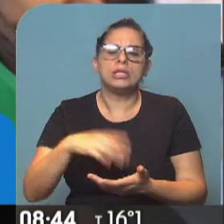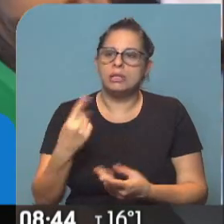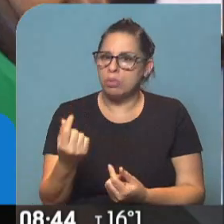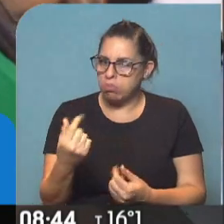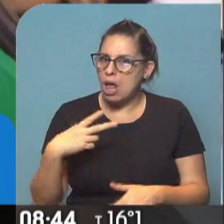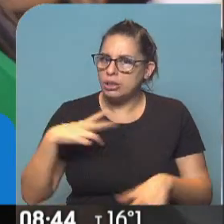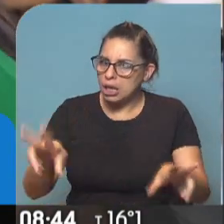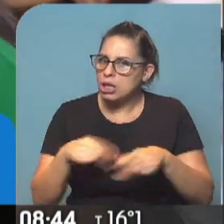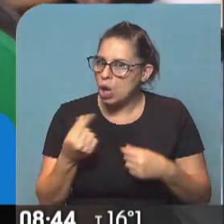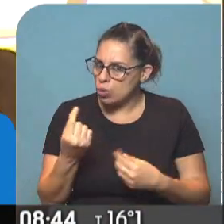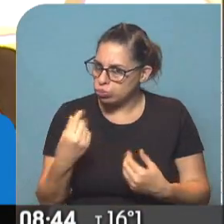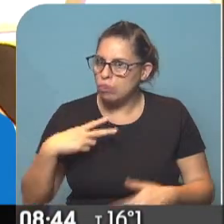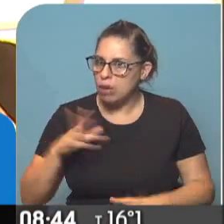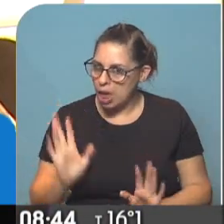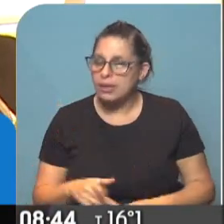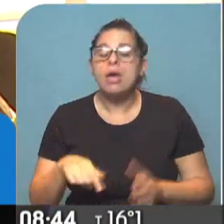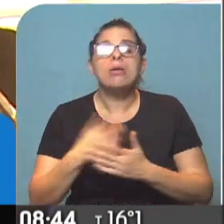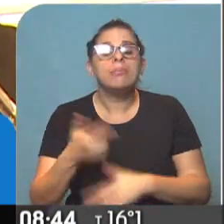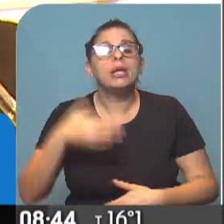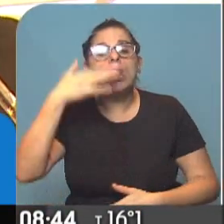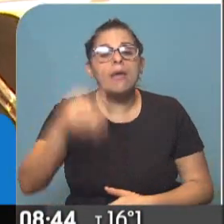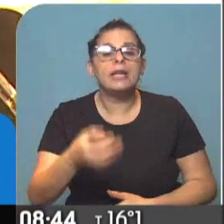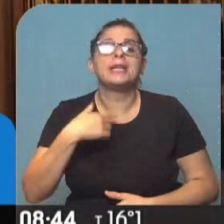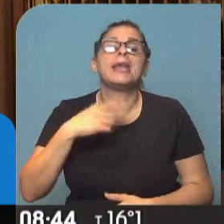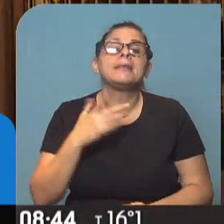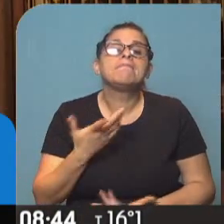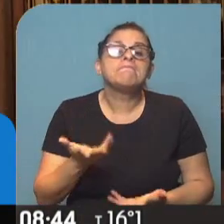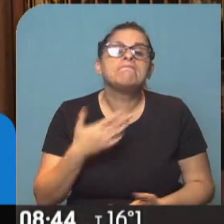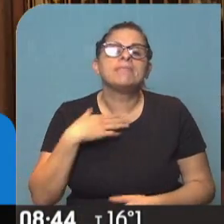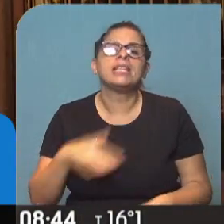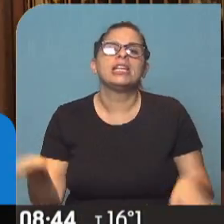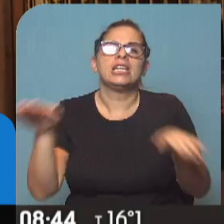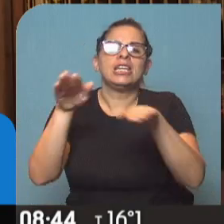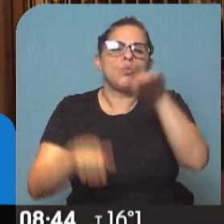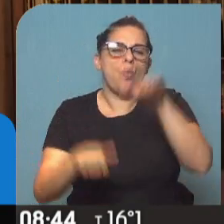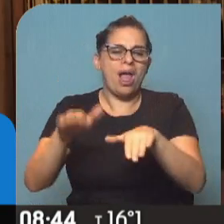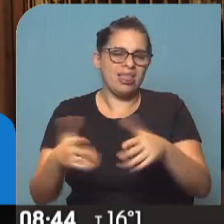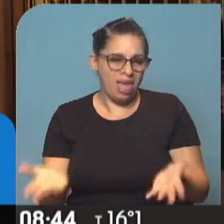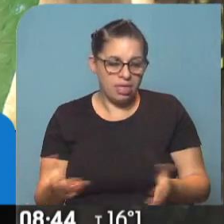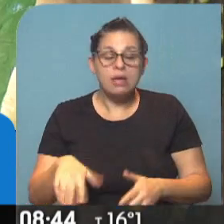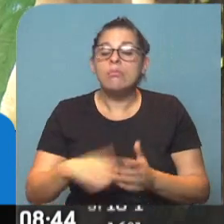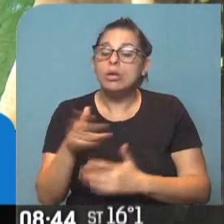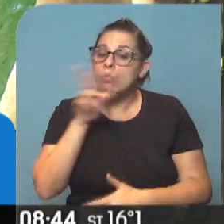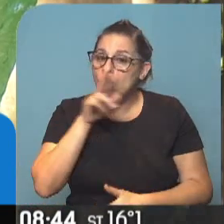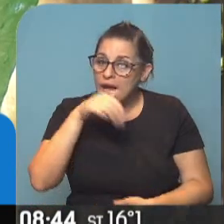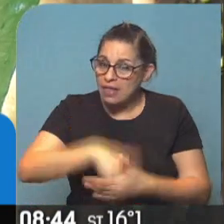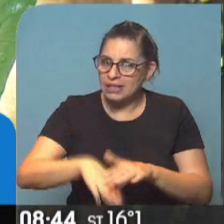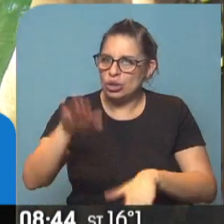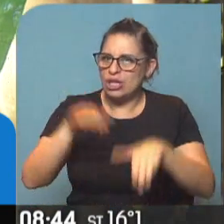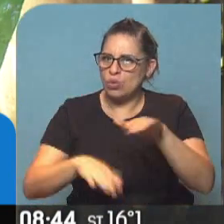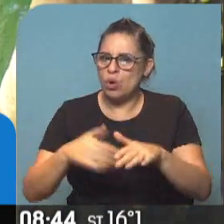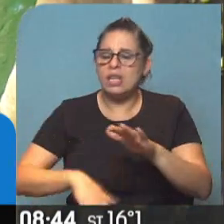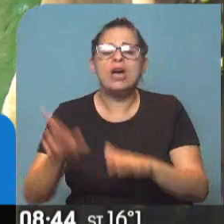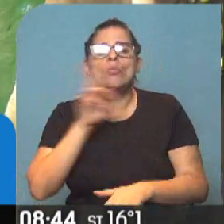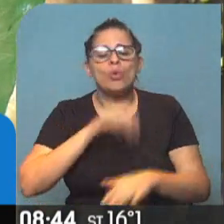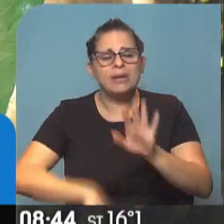que recaudan mucho dinero, pero sin embargo conviven con una desigualdad muy grande y las mujeres dentro de esa desigualdad son las que